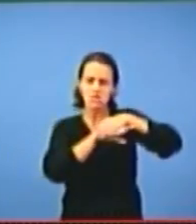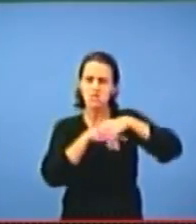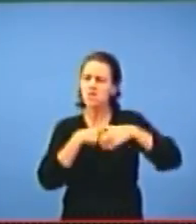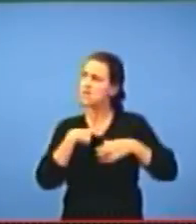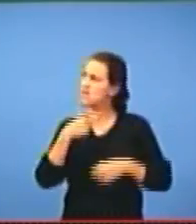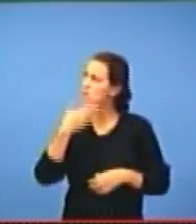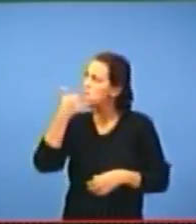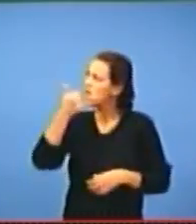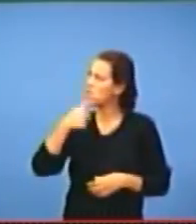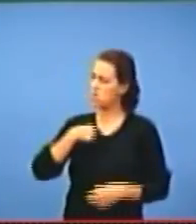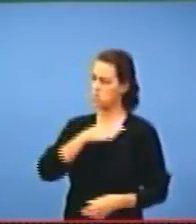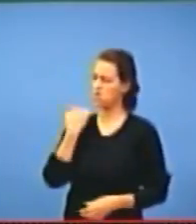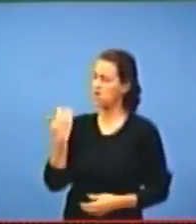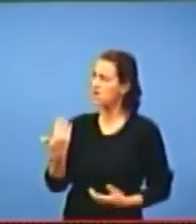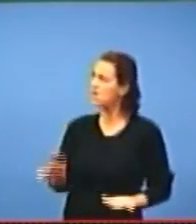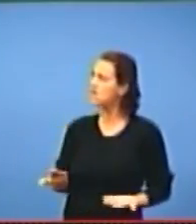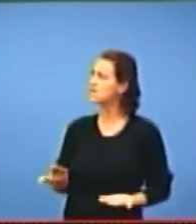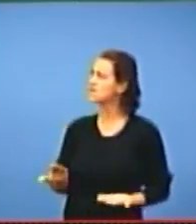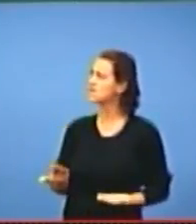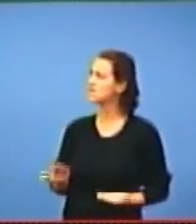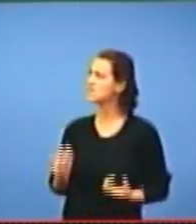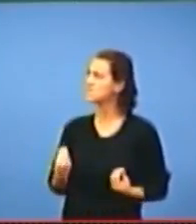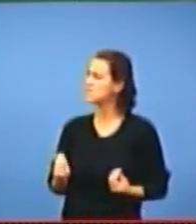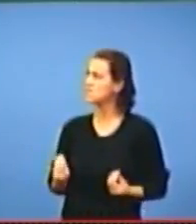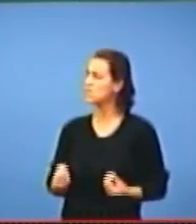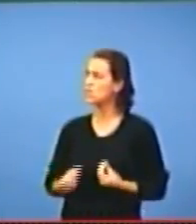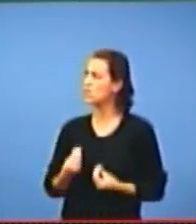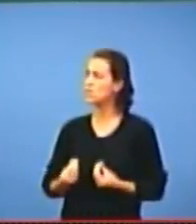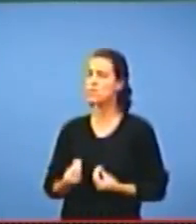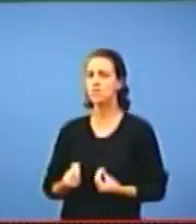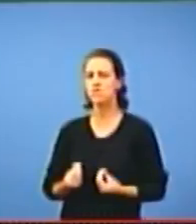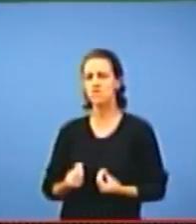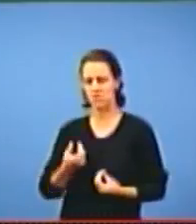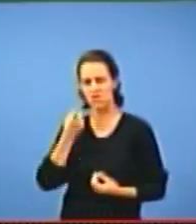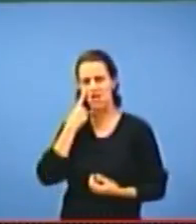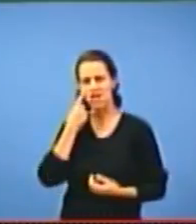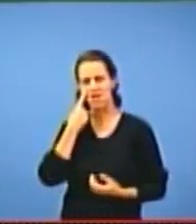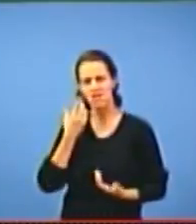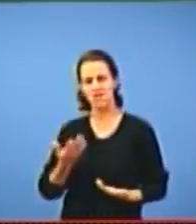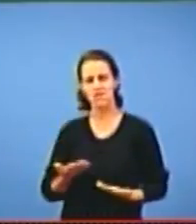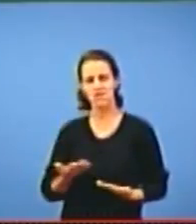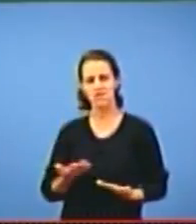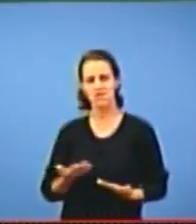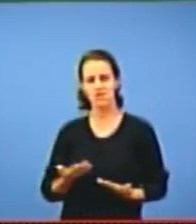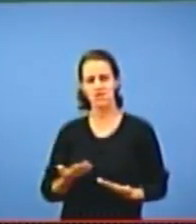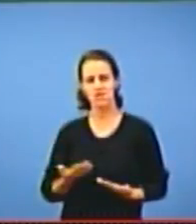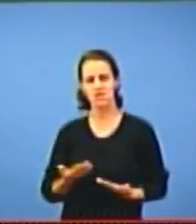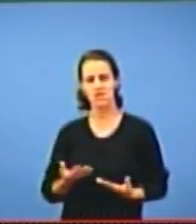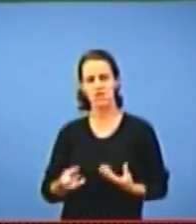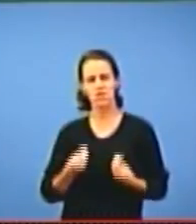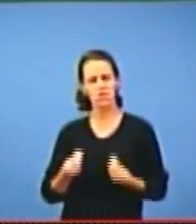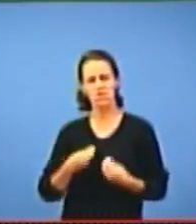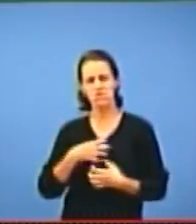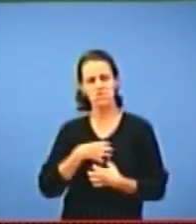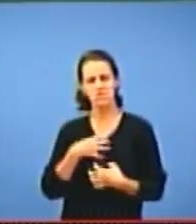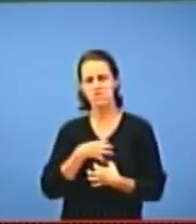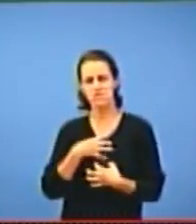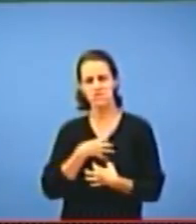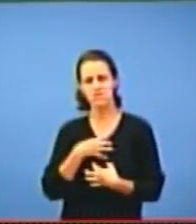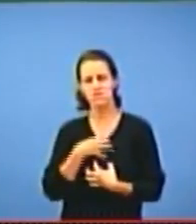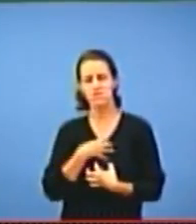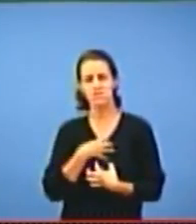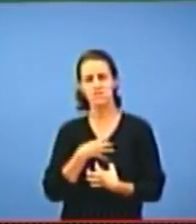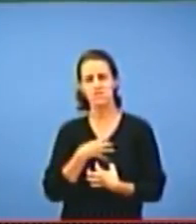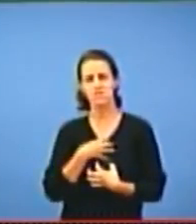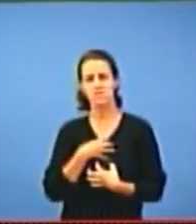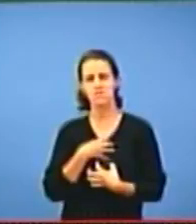Yo no soy mejor que mis padres. Están viendo, mis hermanos, la situación del profeta. La situación en medio del profeta. Un